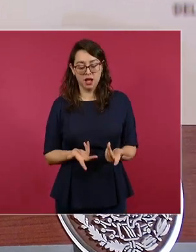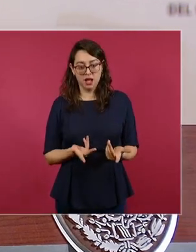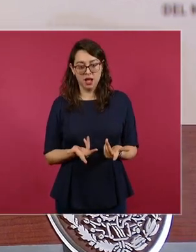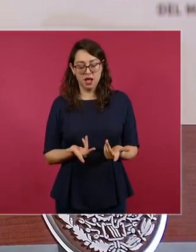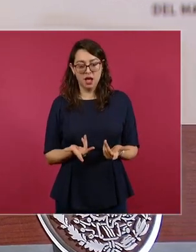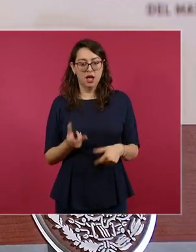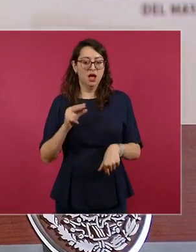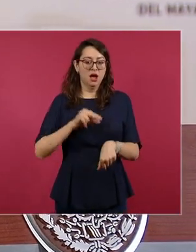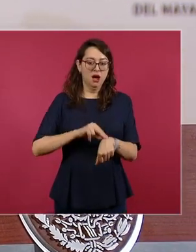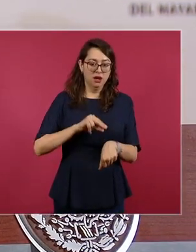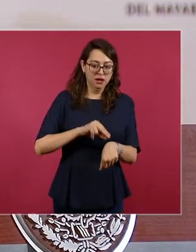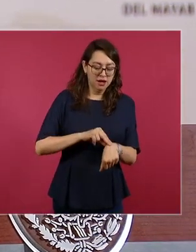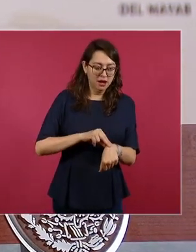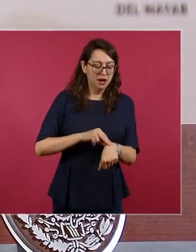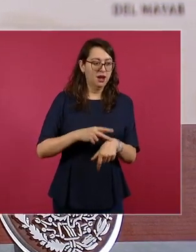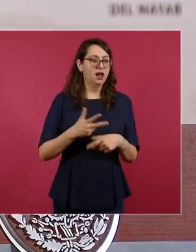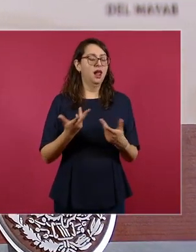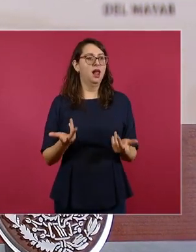médicos